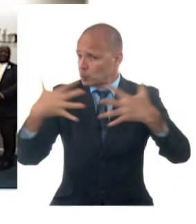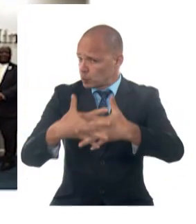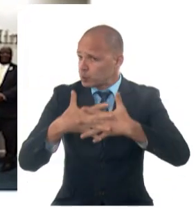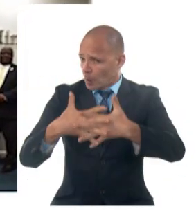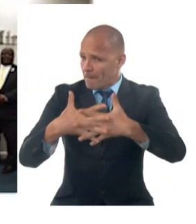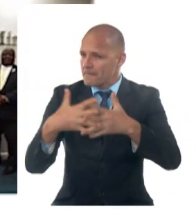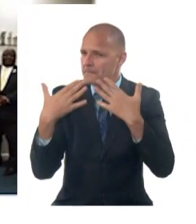interés común